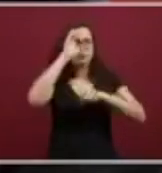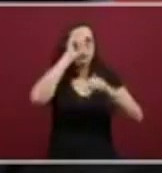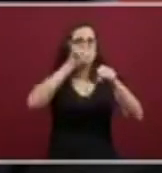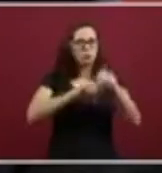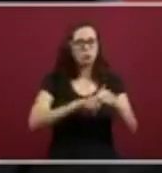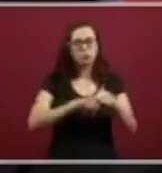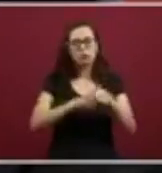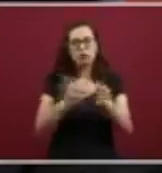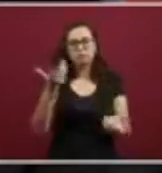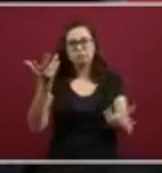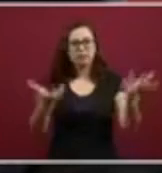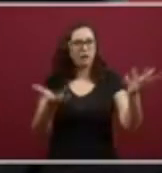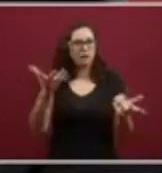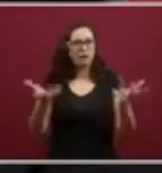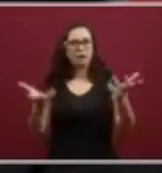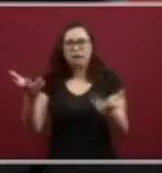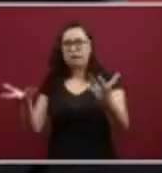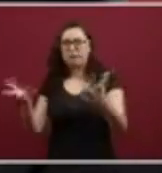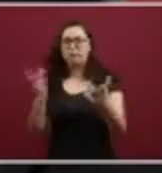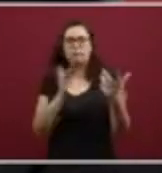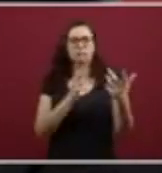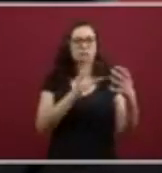y con